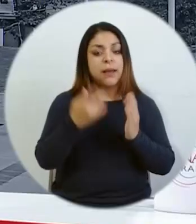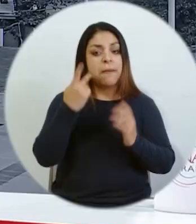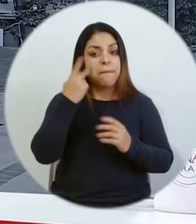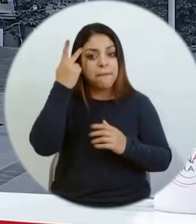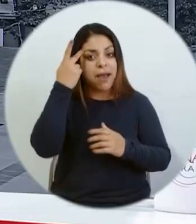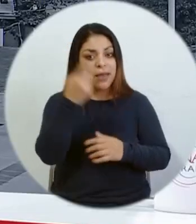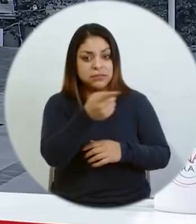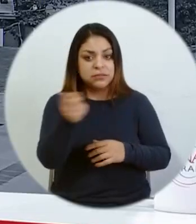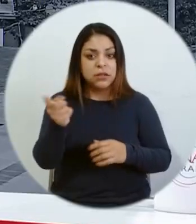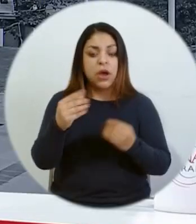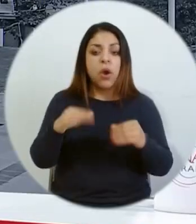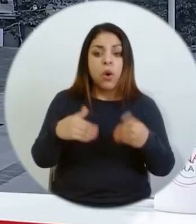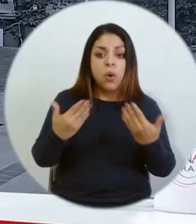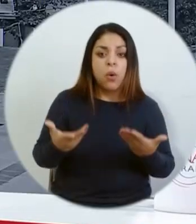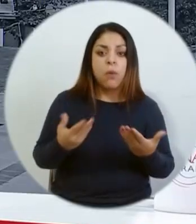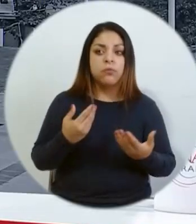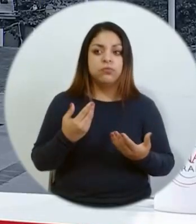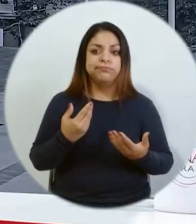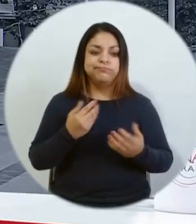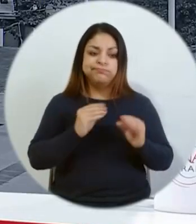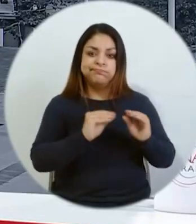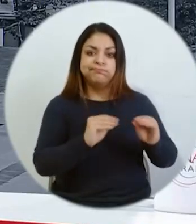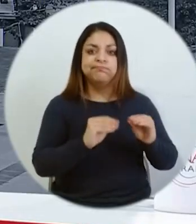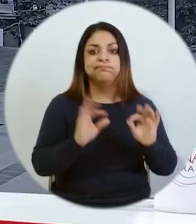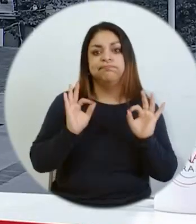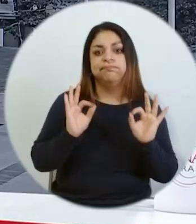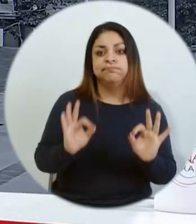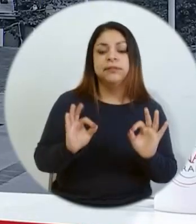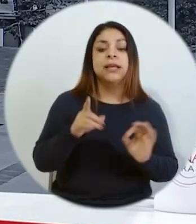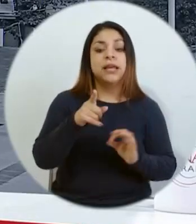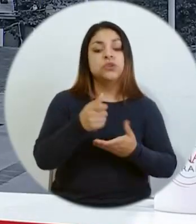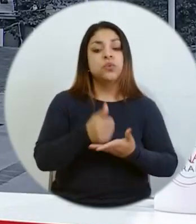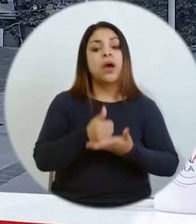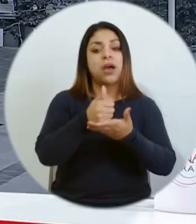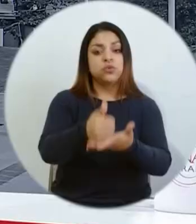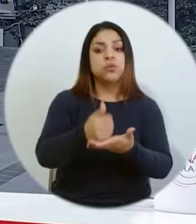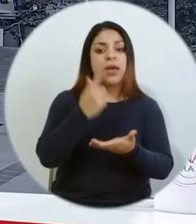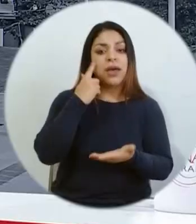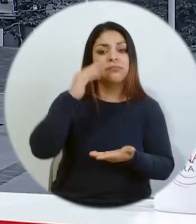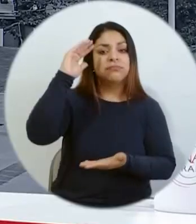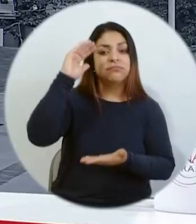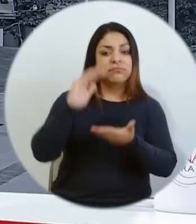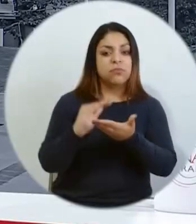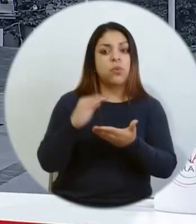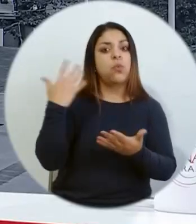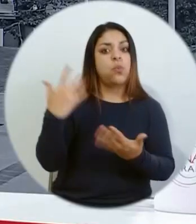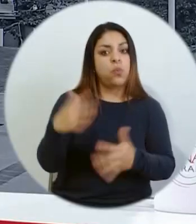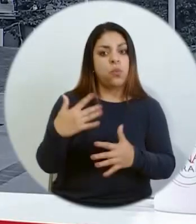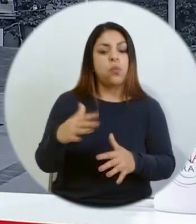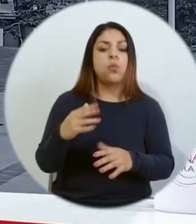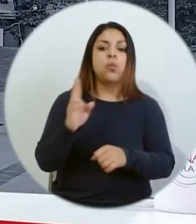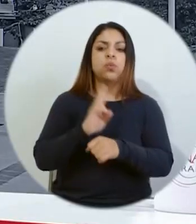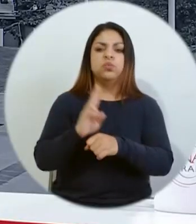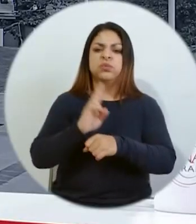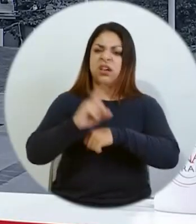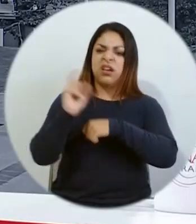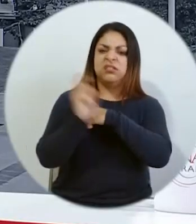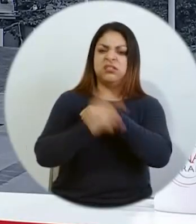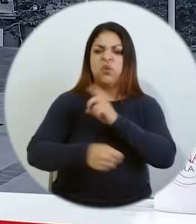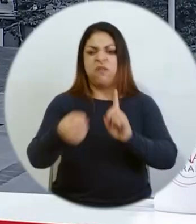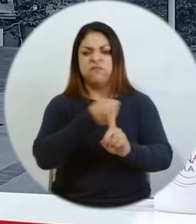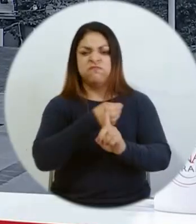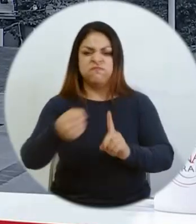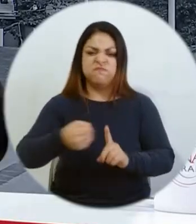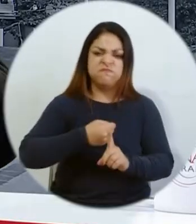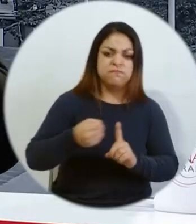madres sobre cómo hacer estas tareas, contribuyen a reducir significativamente el uso del castigo